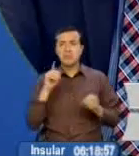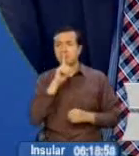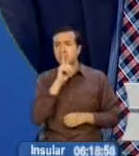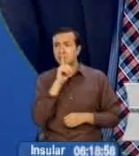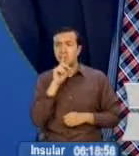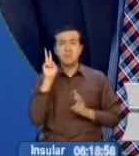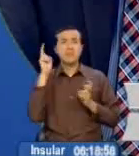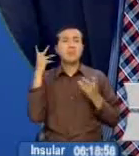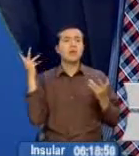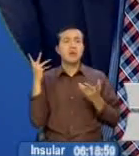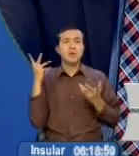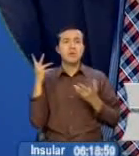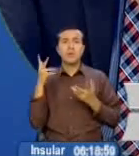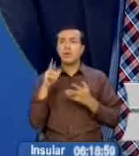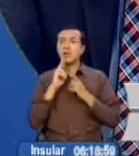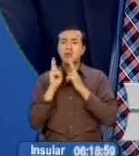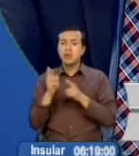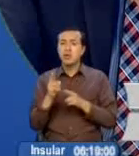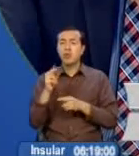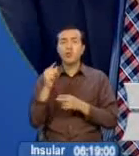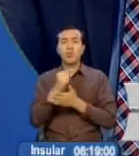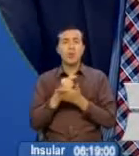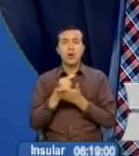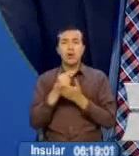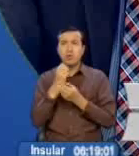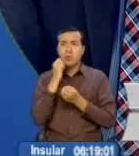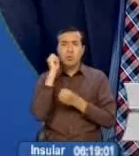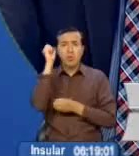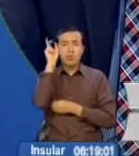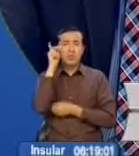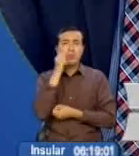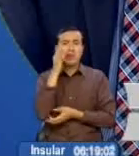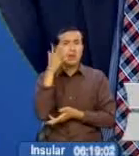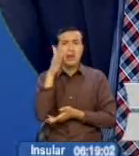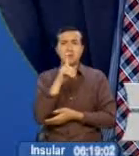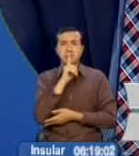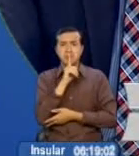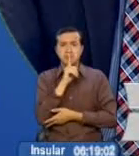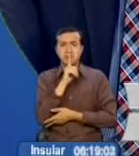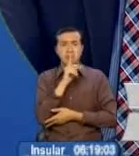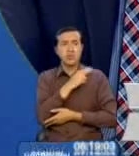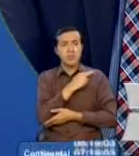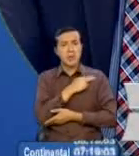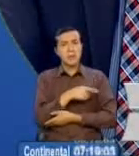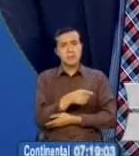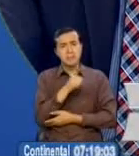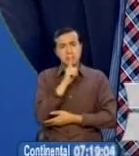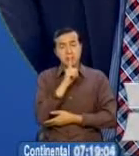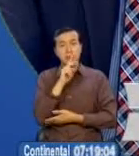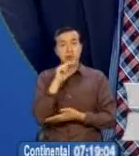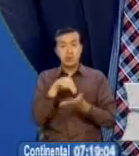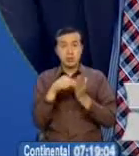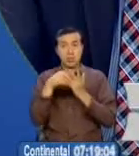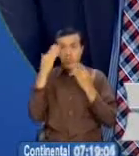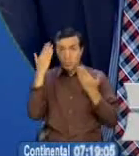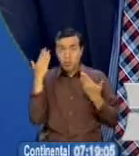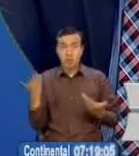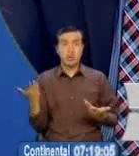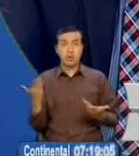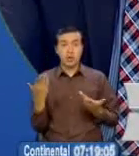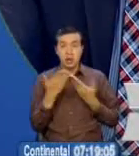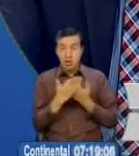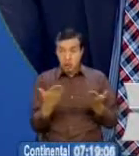opina sobre el tema del dragado del río Guayas? Nada. Es decir, tenemos una universidad muda, y eso también es política. Eso